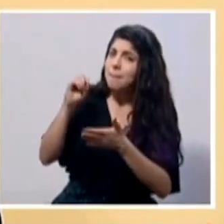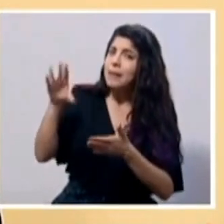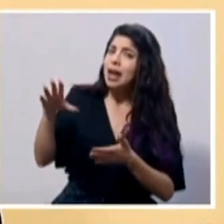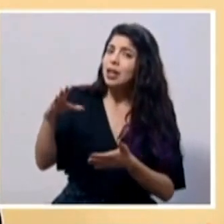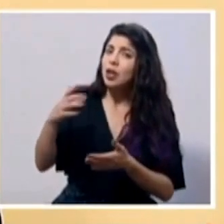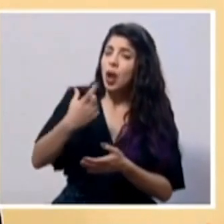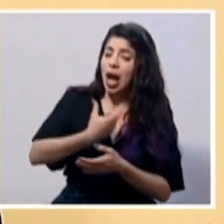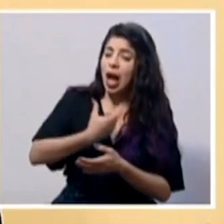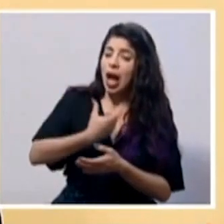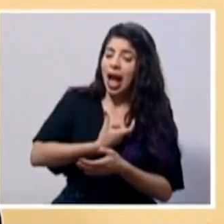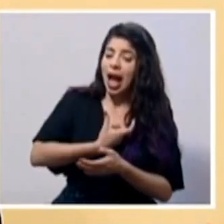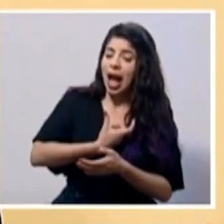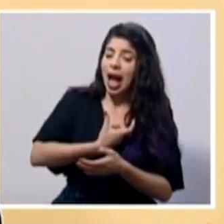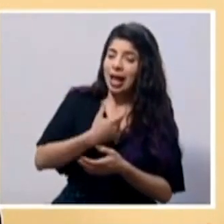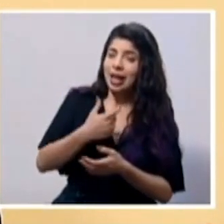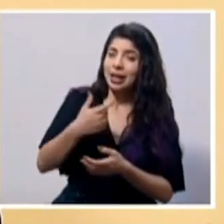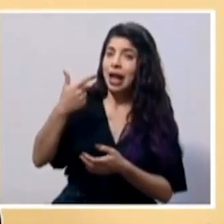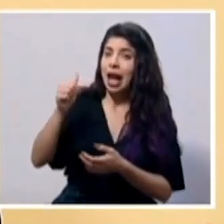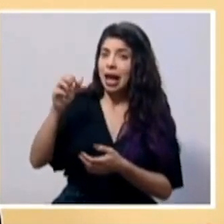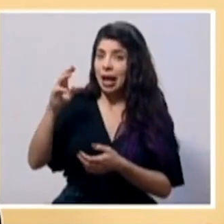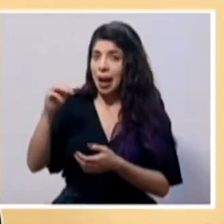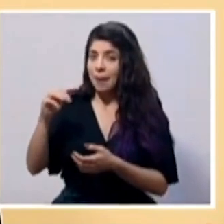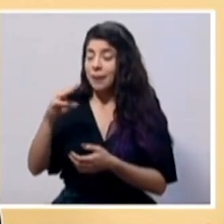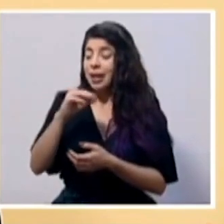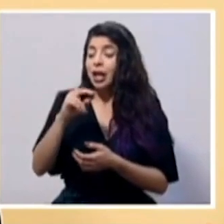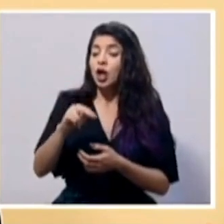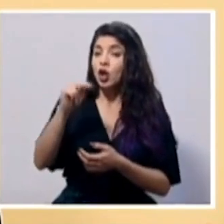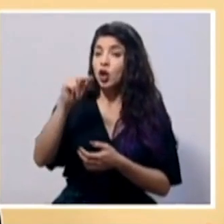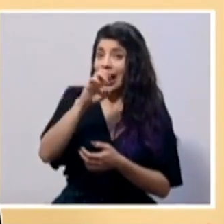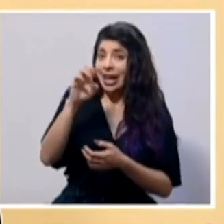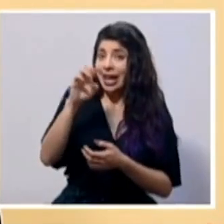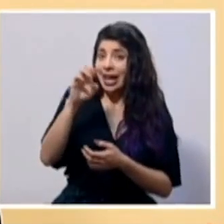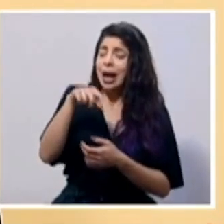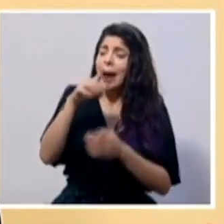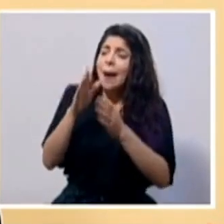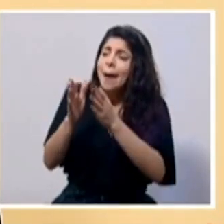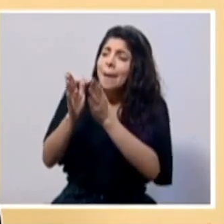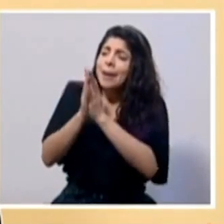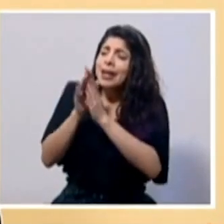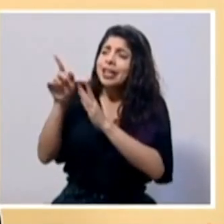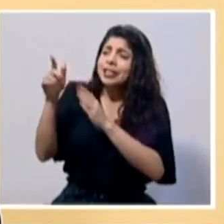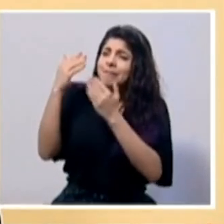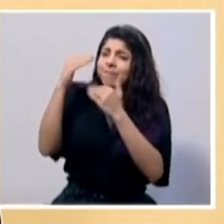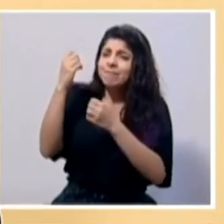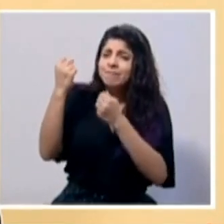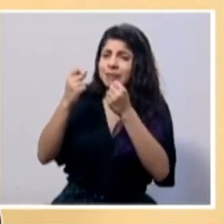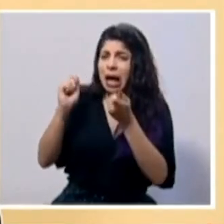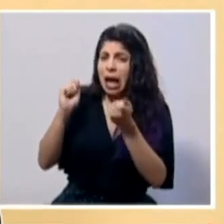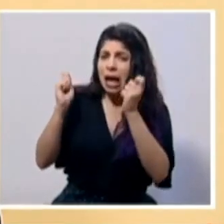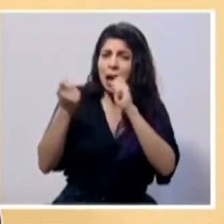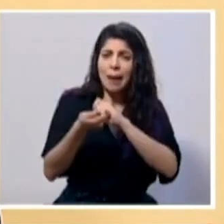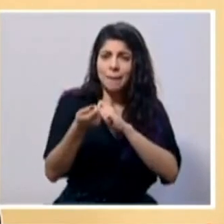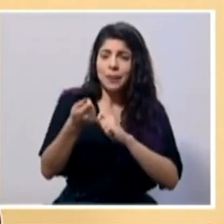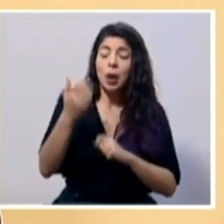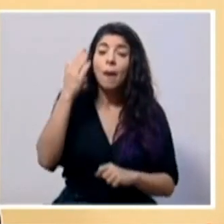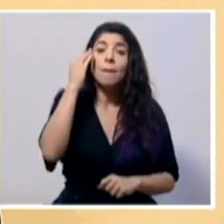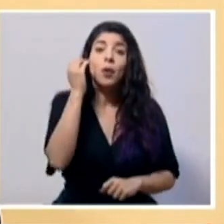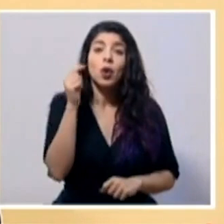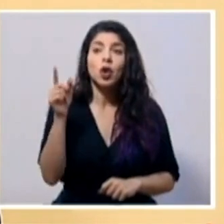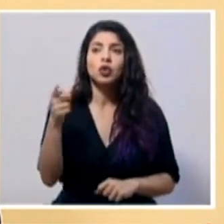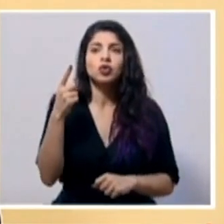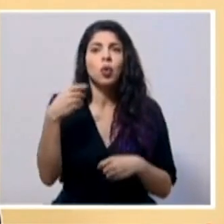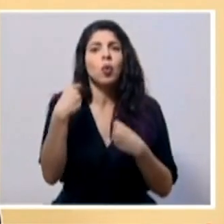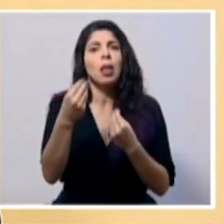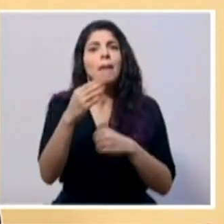de la GAM Noreste, donde se solicitan que se modifiquen las medidas de restricción vehicular porque solo